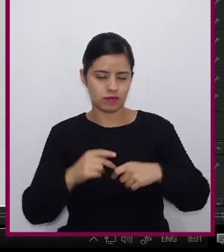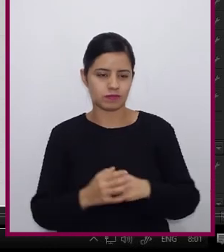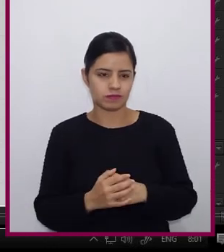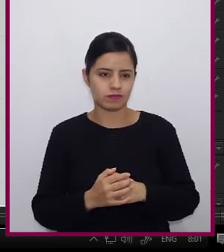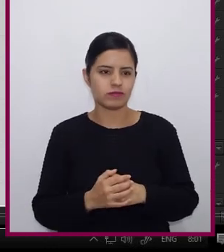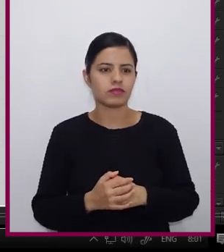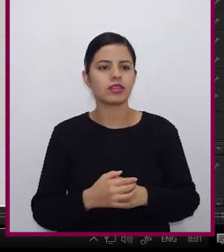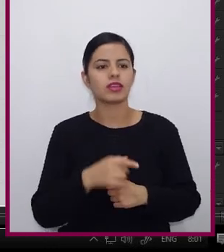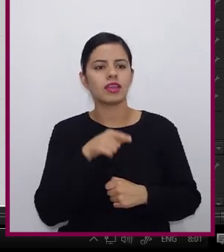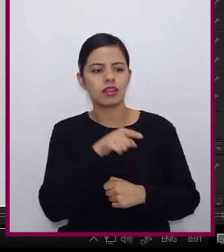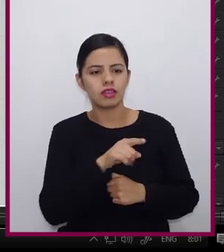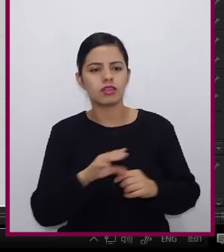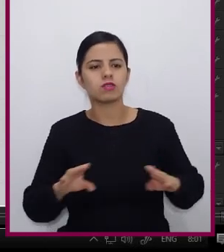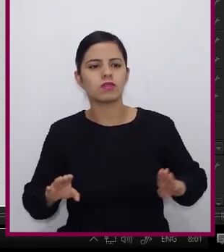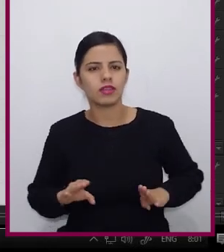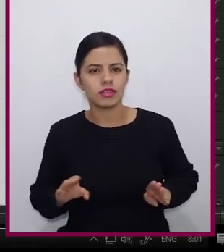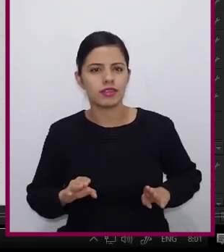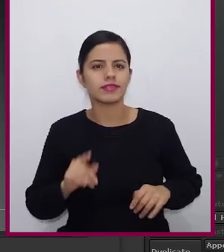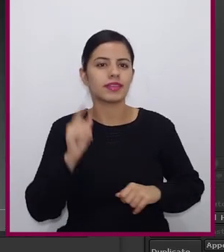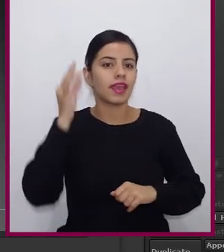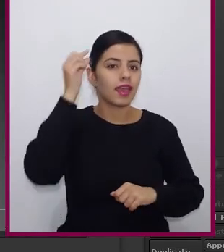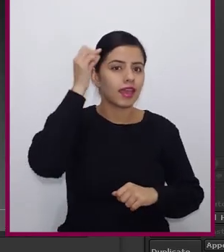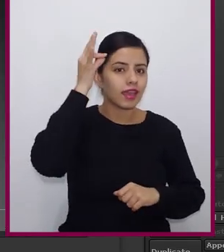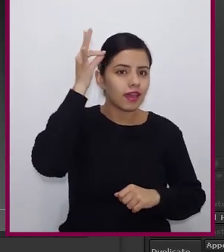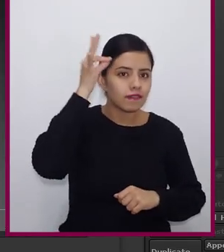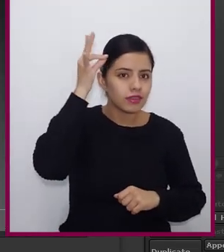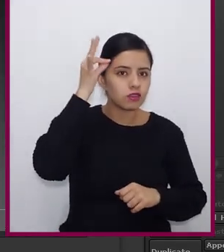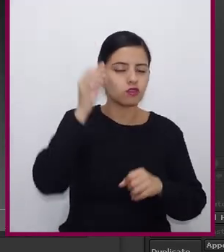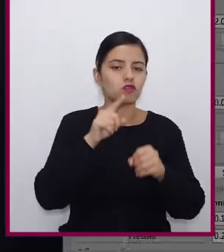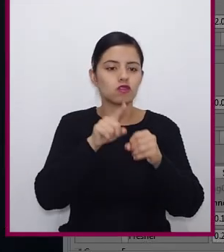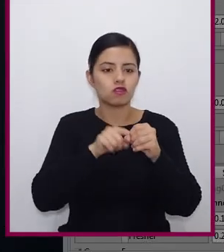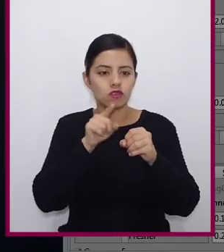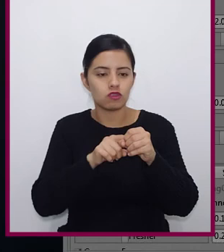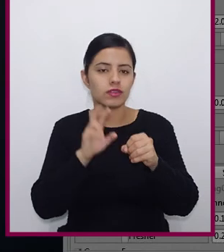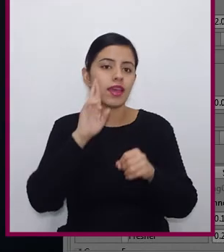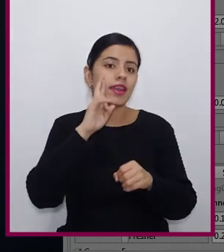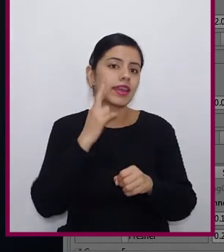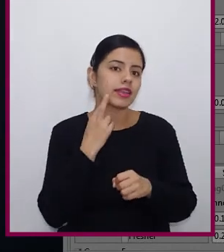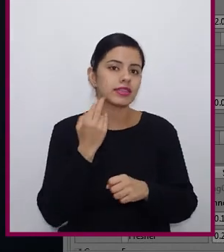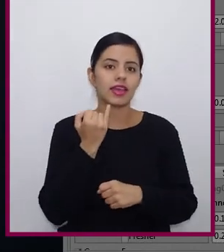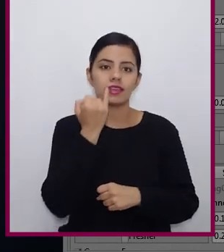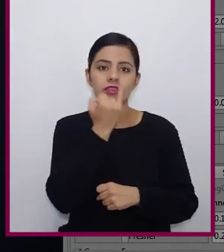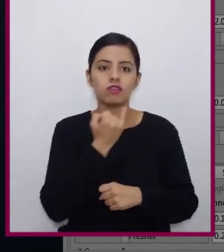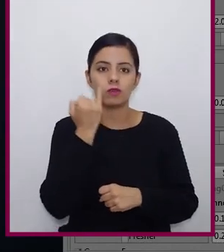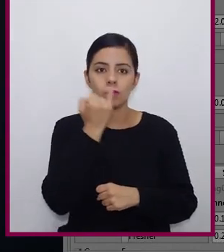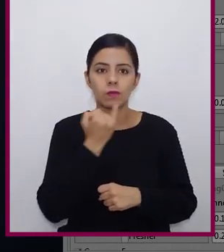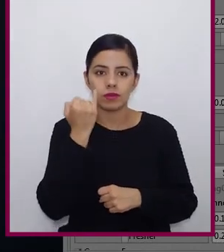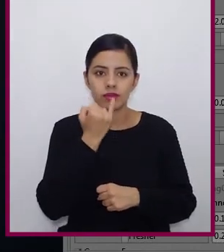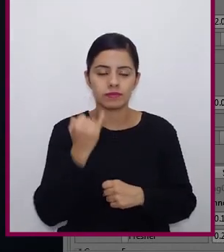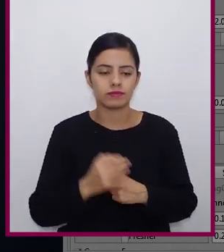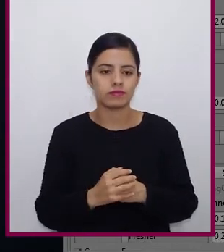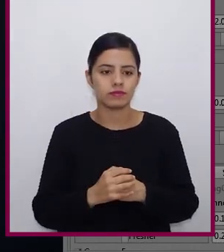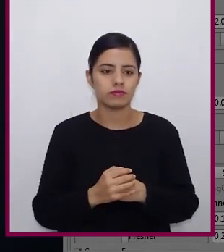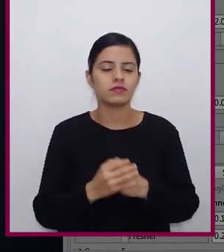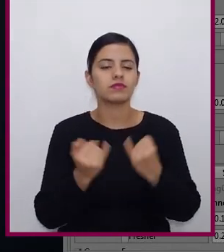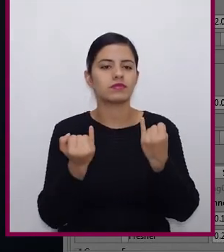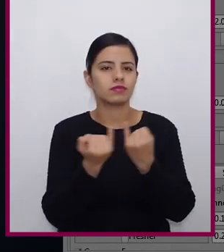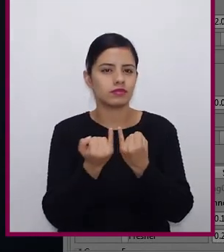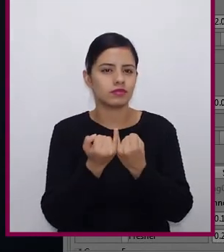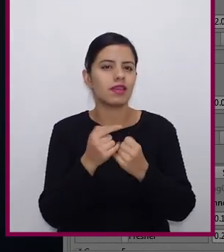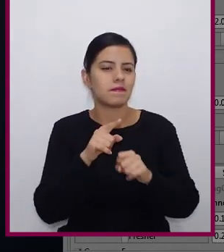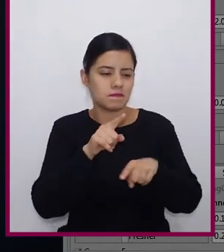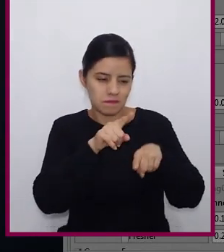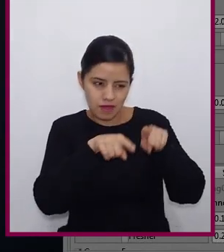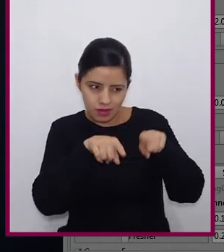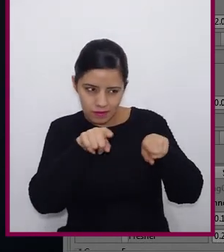como atributos que son el color de cabello, la raza, el idioma en un grupo de personas, y como variables